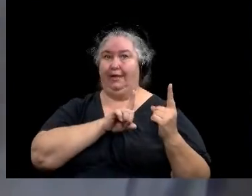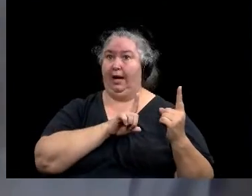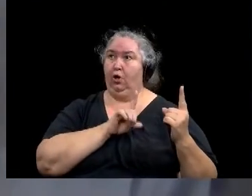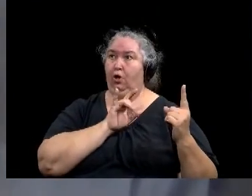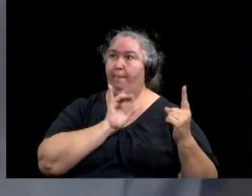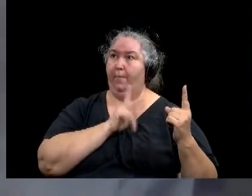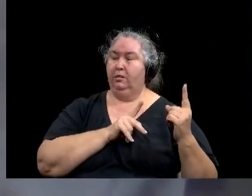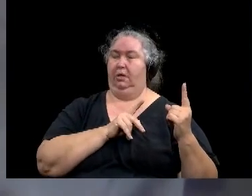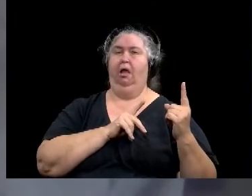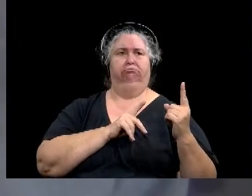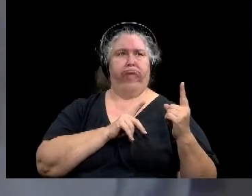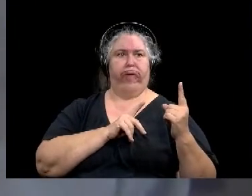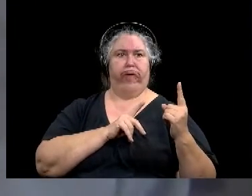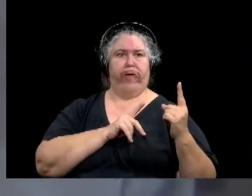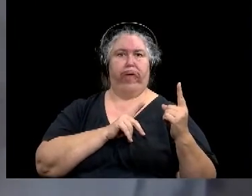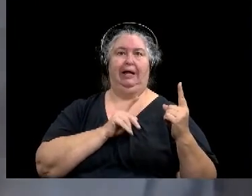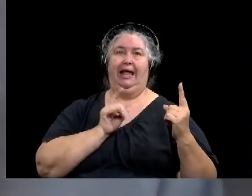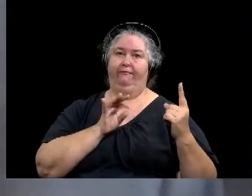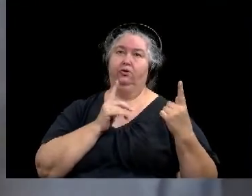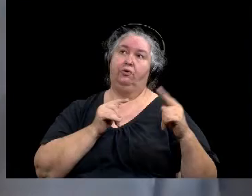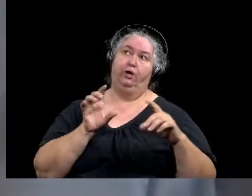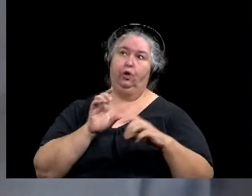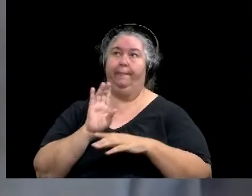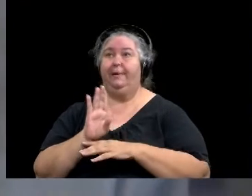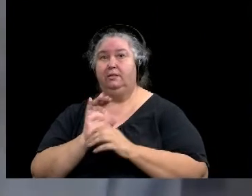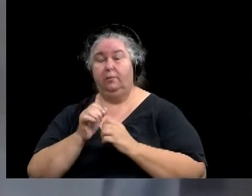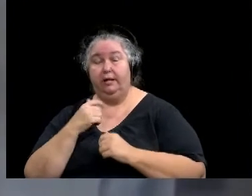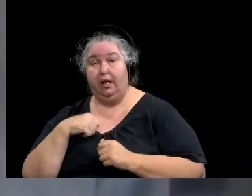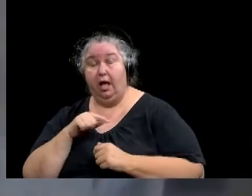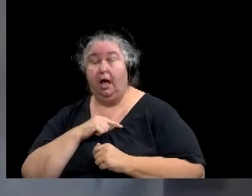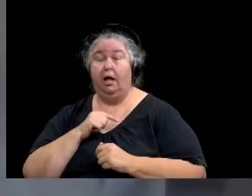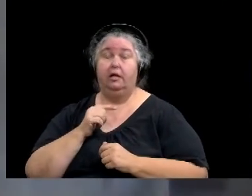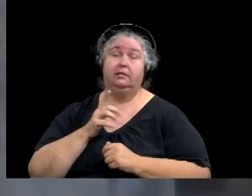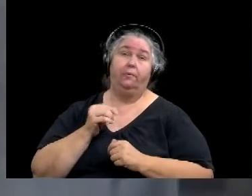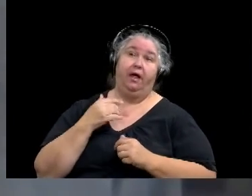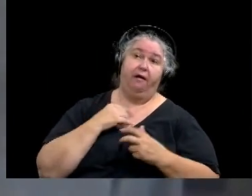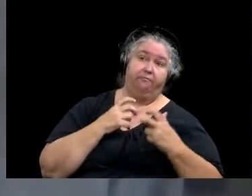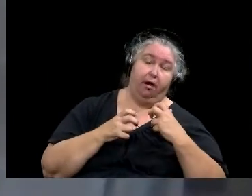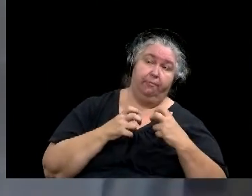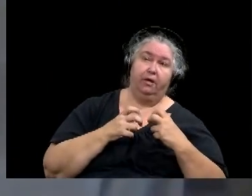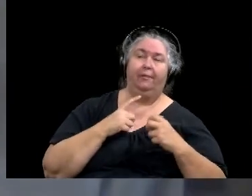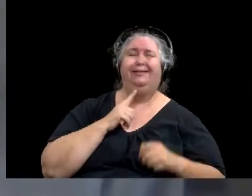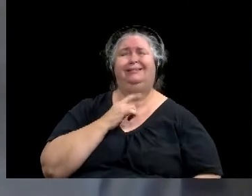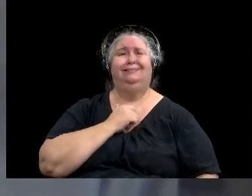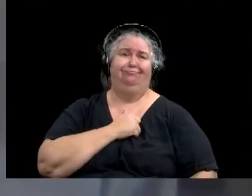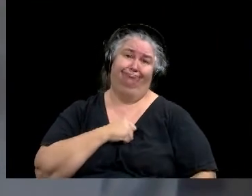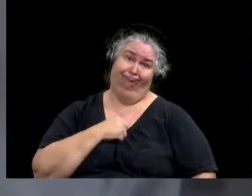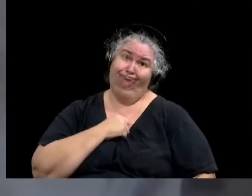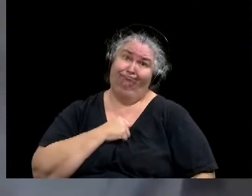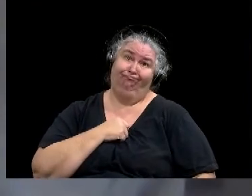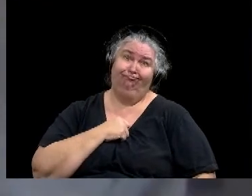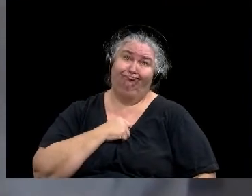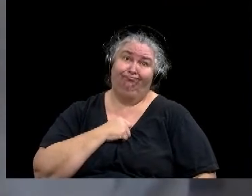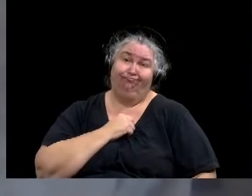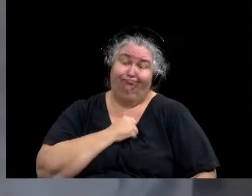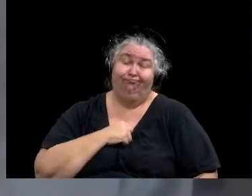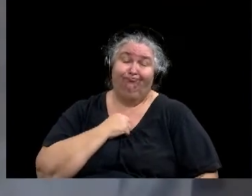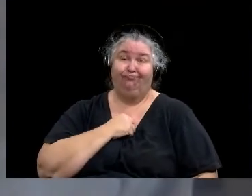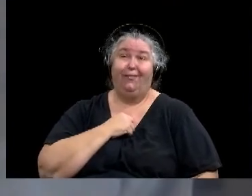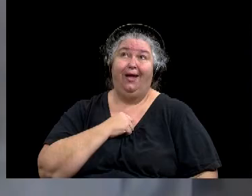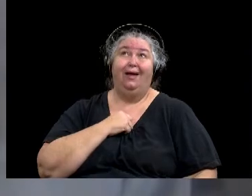personas así es que si tienen que hacer negocios con nosotros si tienen un problema